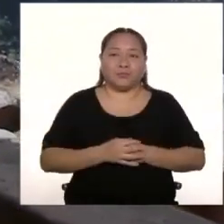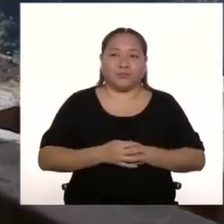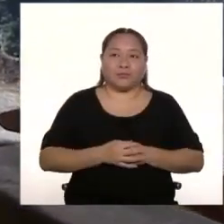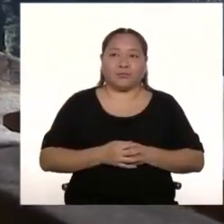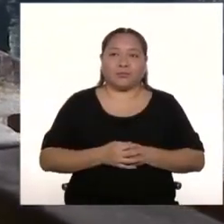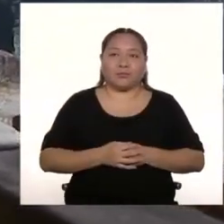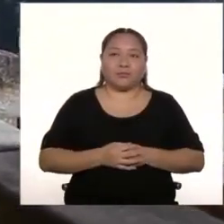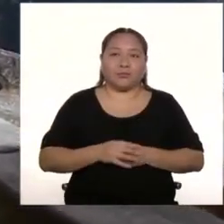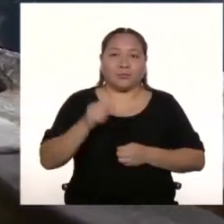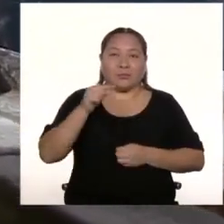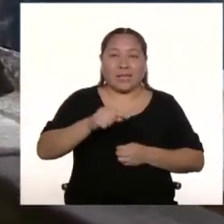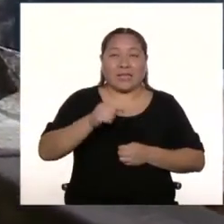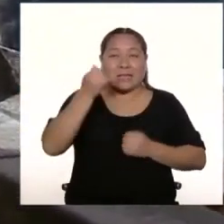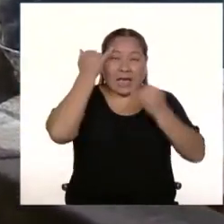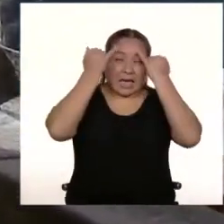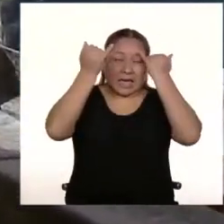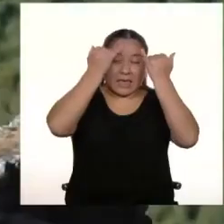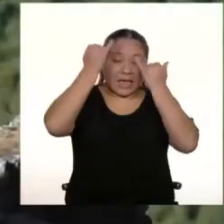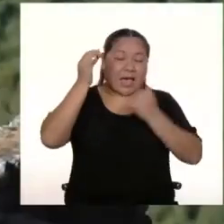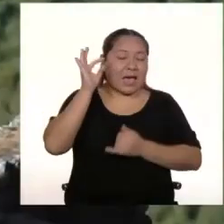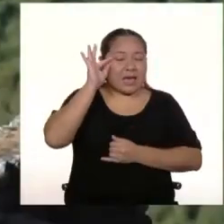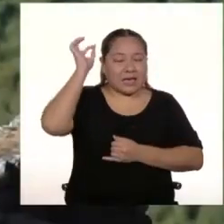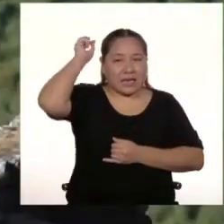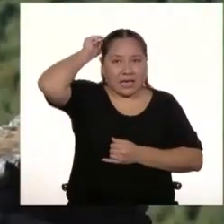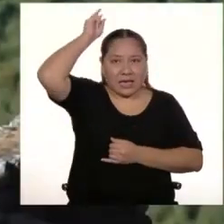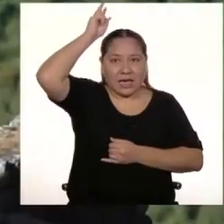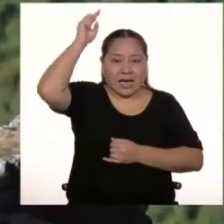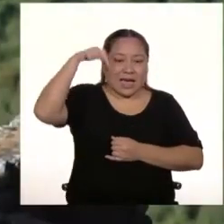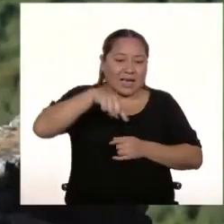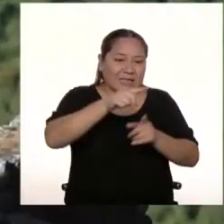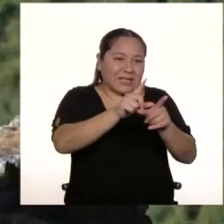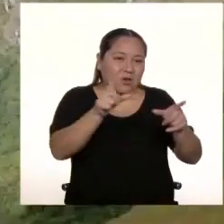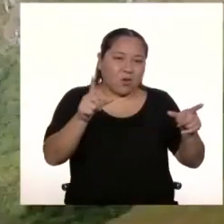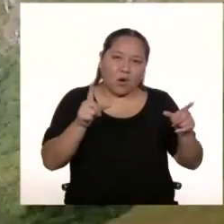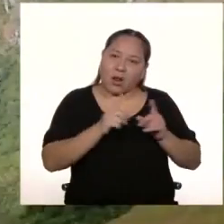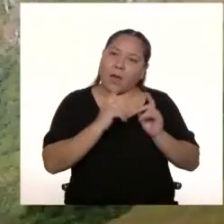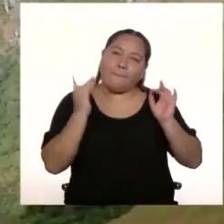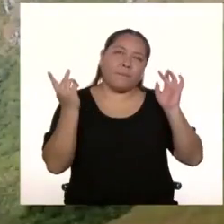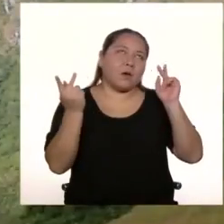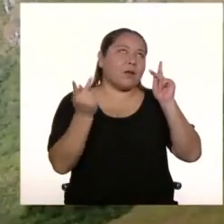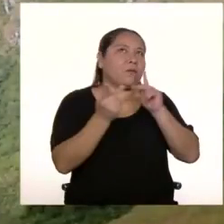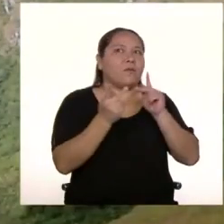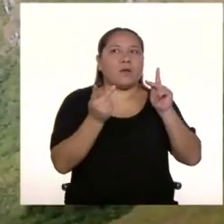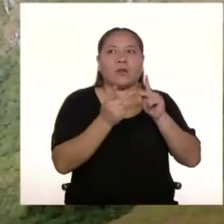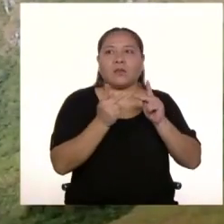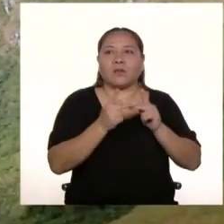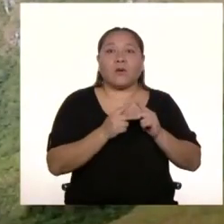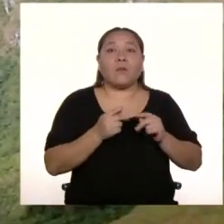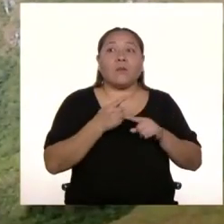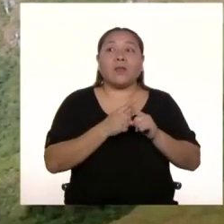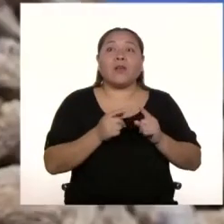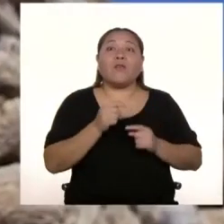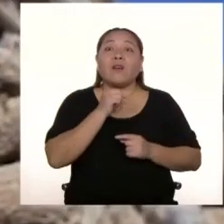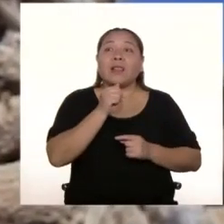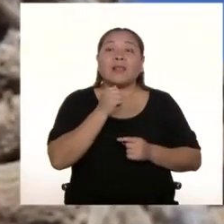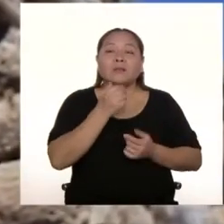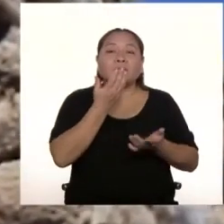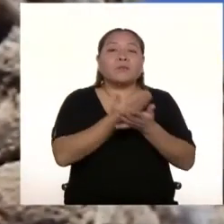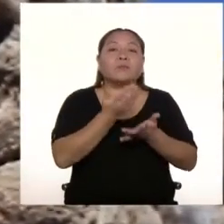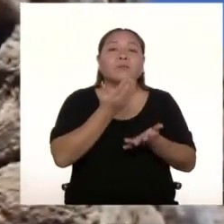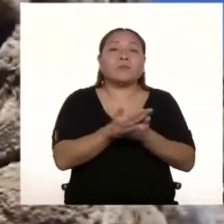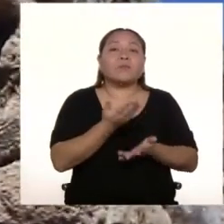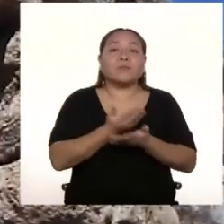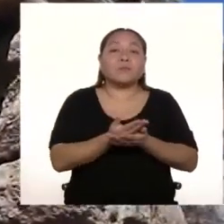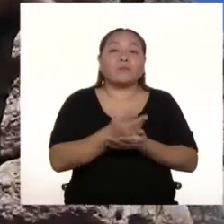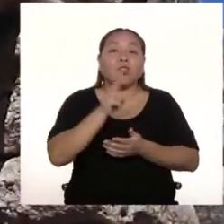De acuerdo a la cosmovisión inca, el lugar era perfecto. Quedaba por constatar la presencia de 2 elementos